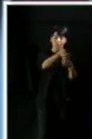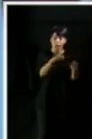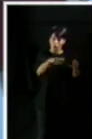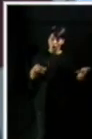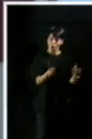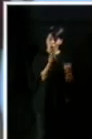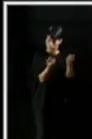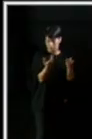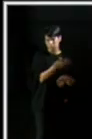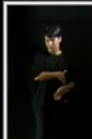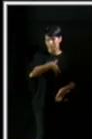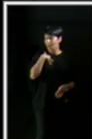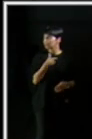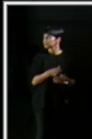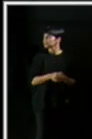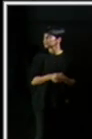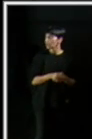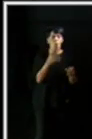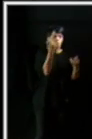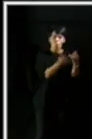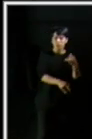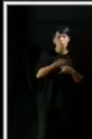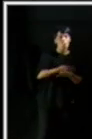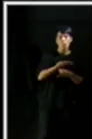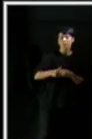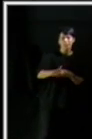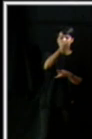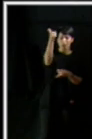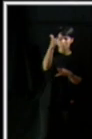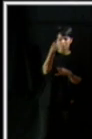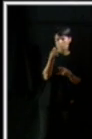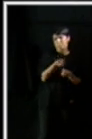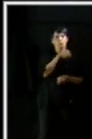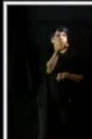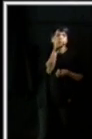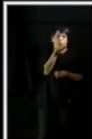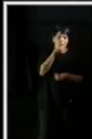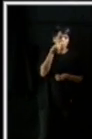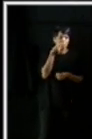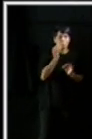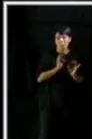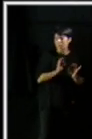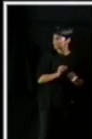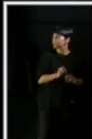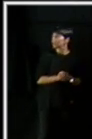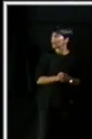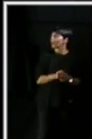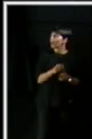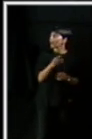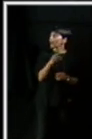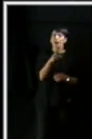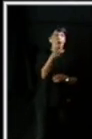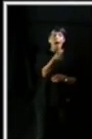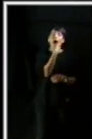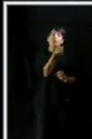y por último y más importante que es el mensaje principal los antibióticos es